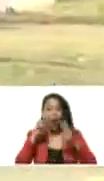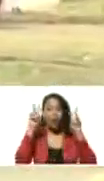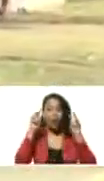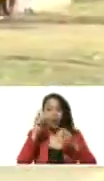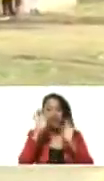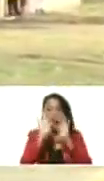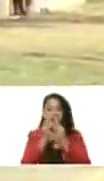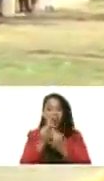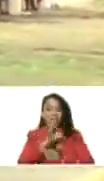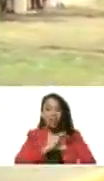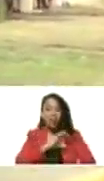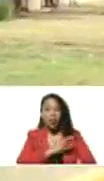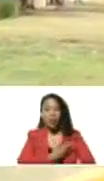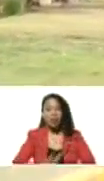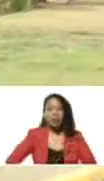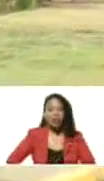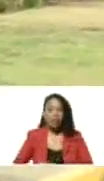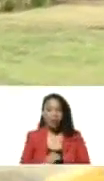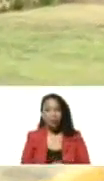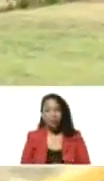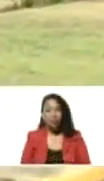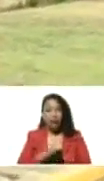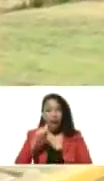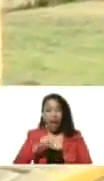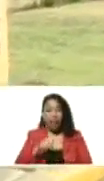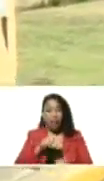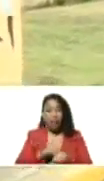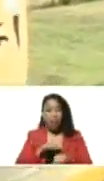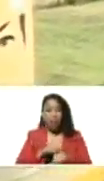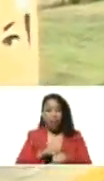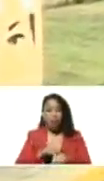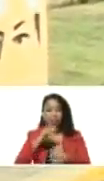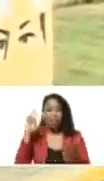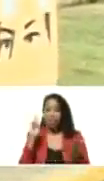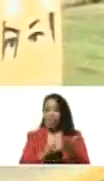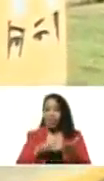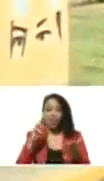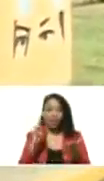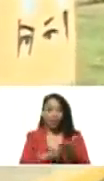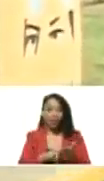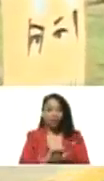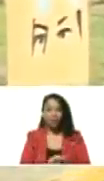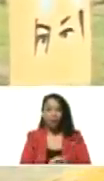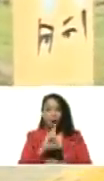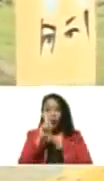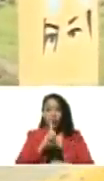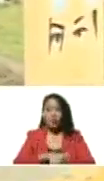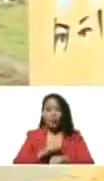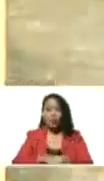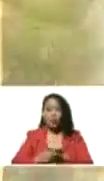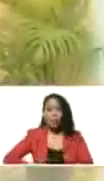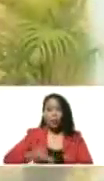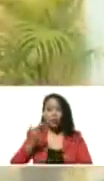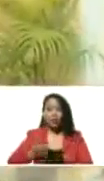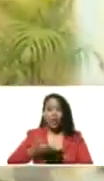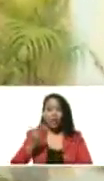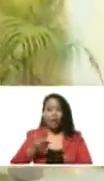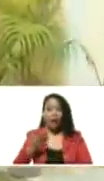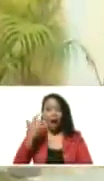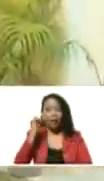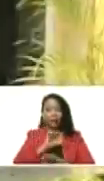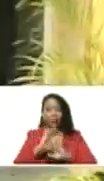familias, señor presidente. En este momento, verdaderamente, un momento sublime. Aquí están